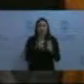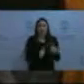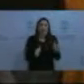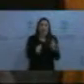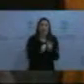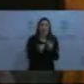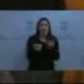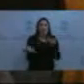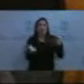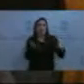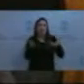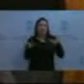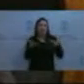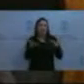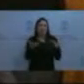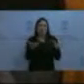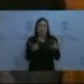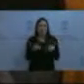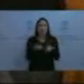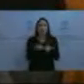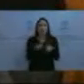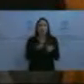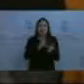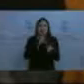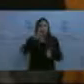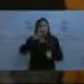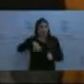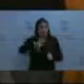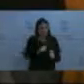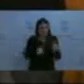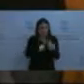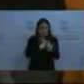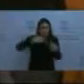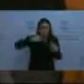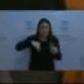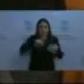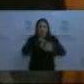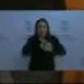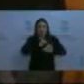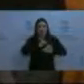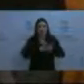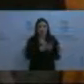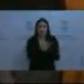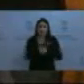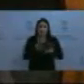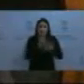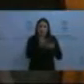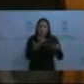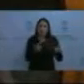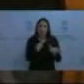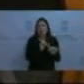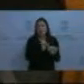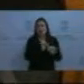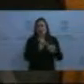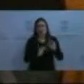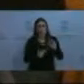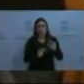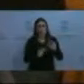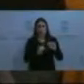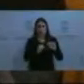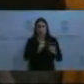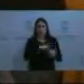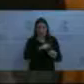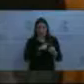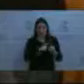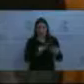menos personas esperando, una vez que son reconocidas como dependientes, a tener ese servicio o esa prestación económica. Cuando en